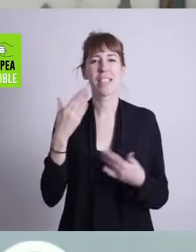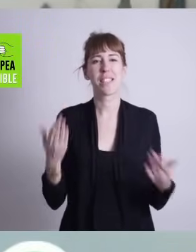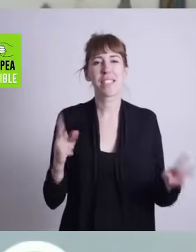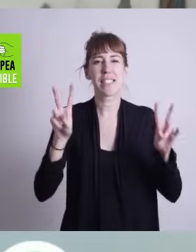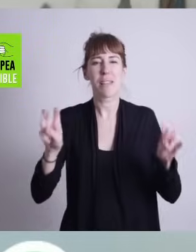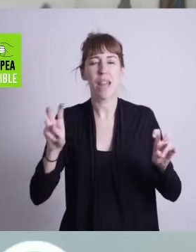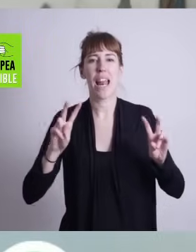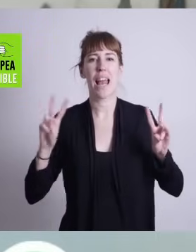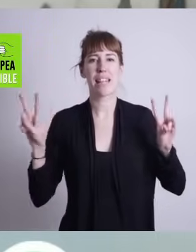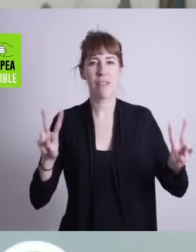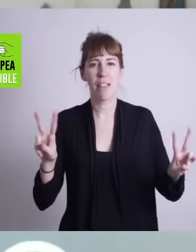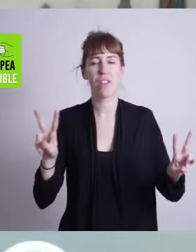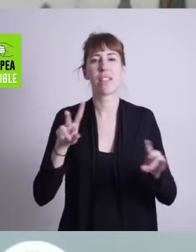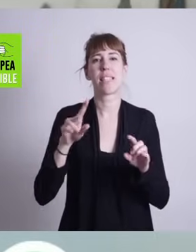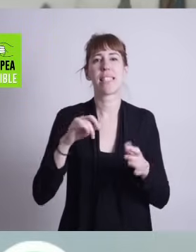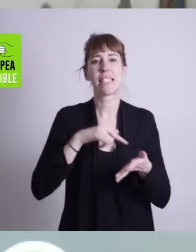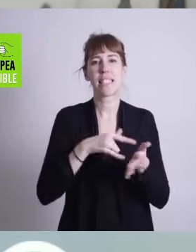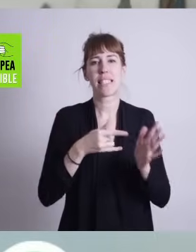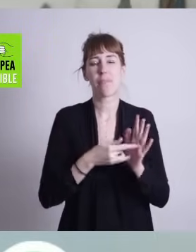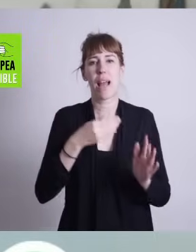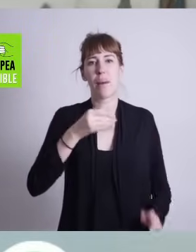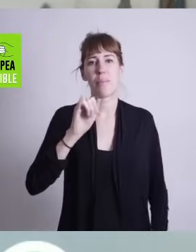soy